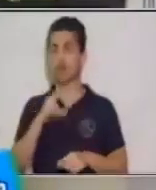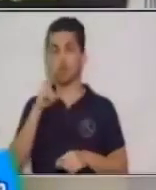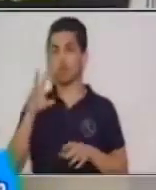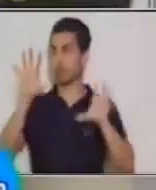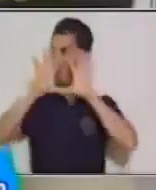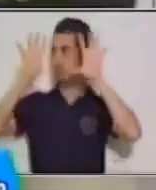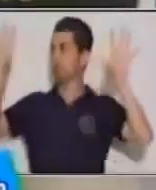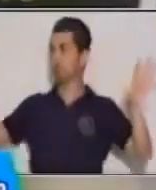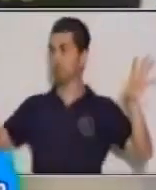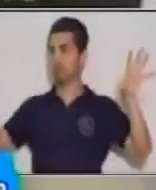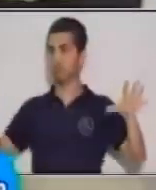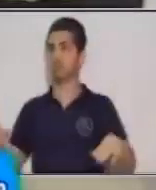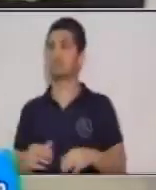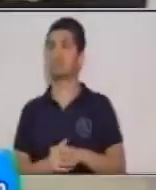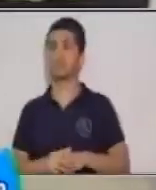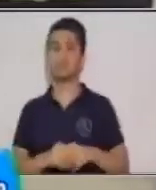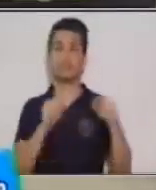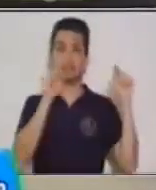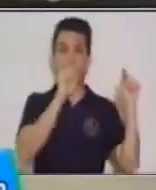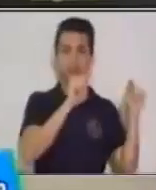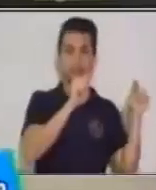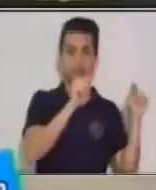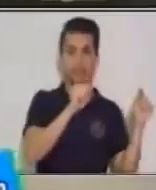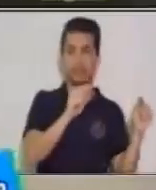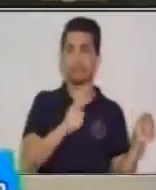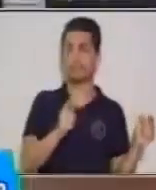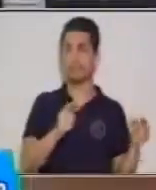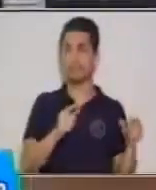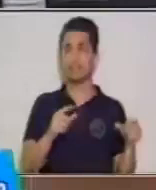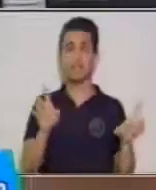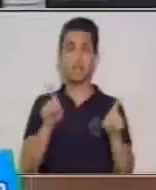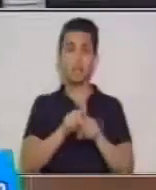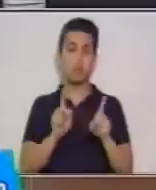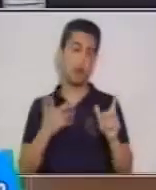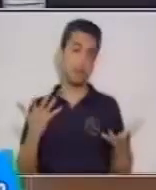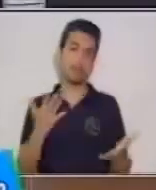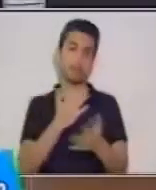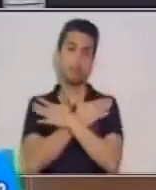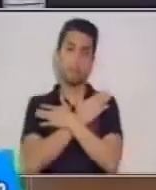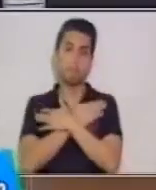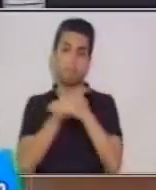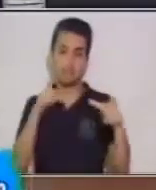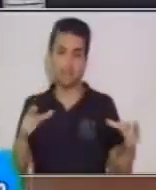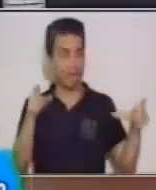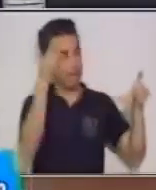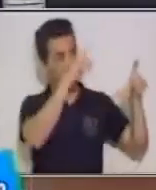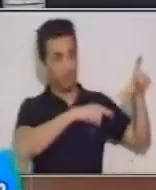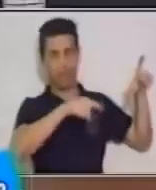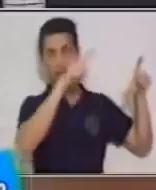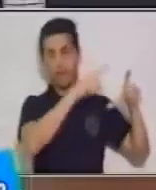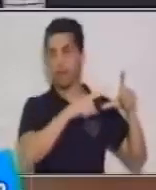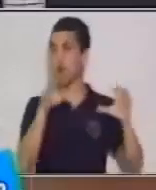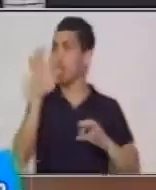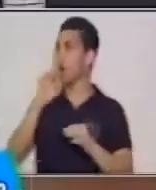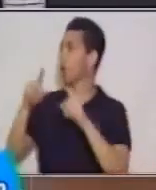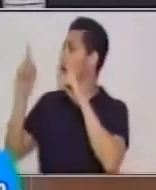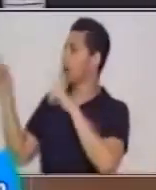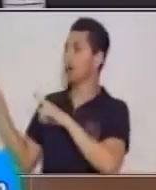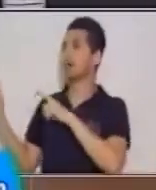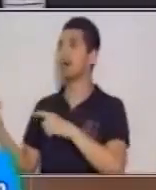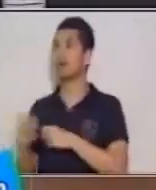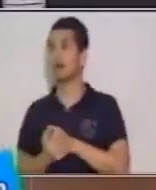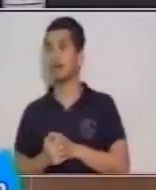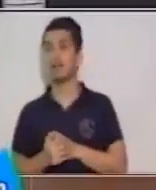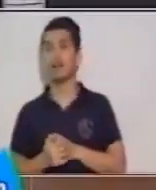organizadores gráficos. Este, que podría ser un pastel como una gráfica, o puede ser este mismo